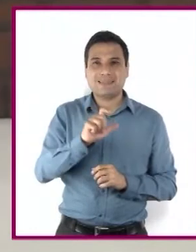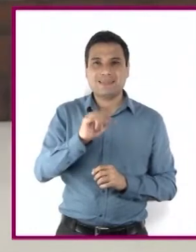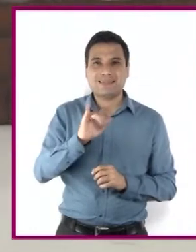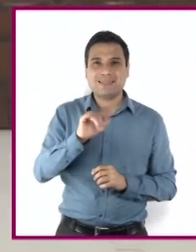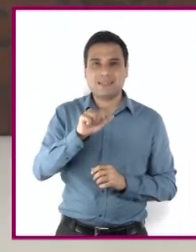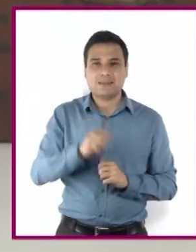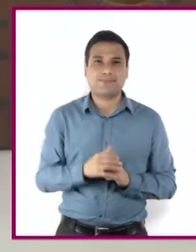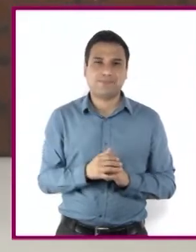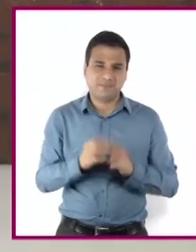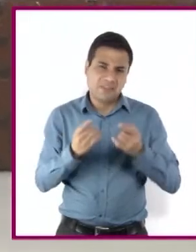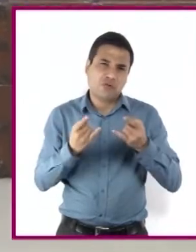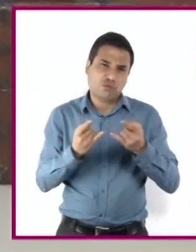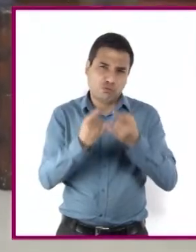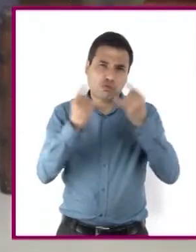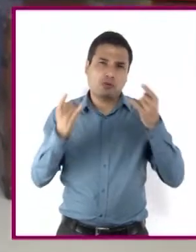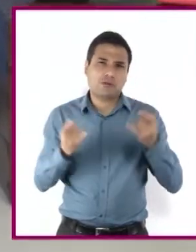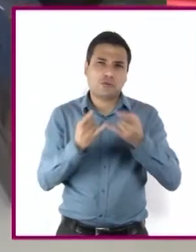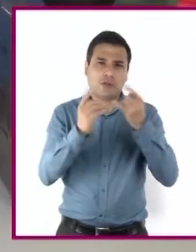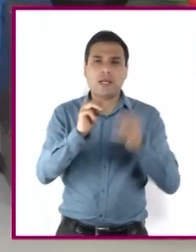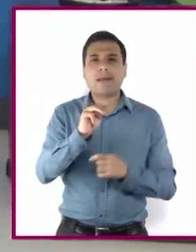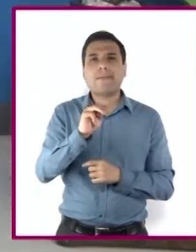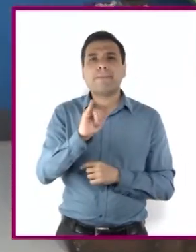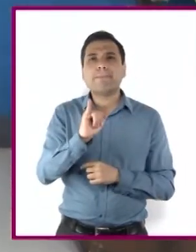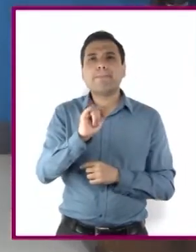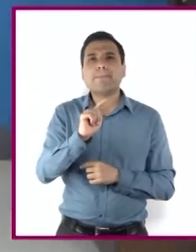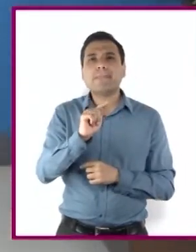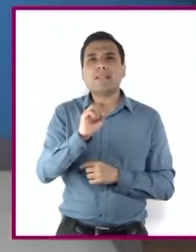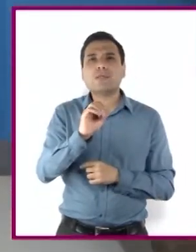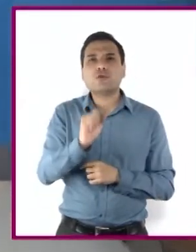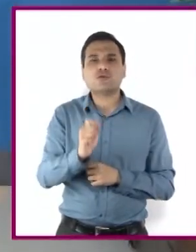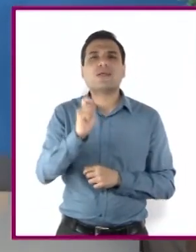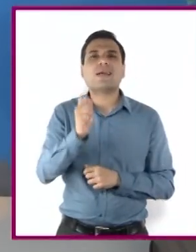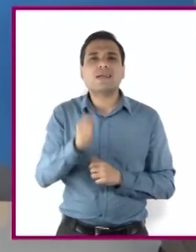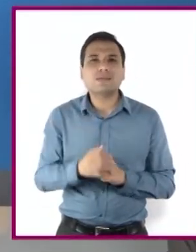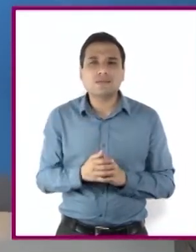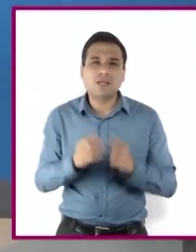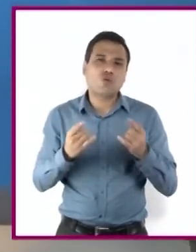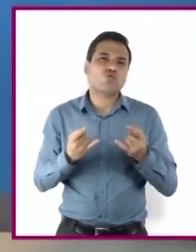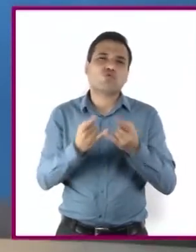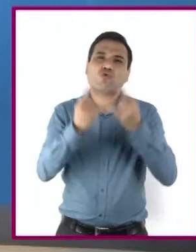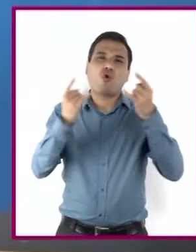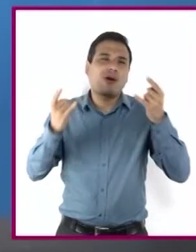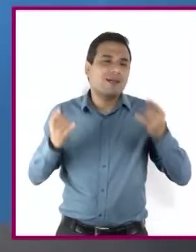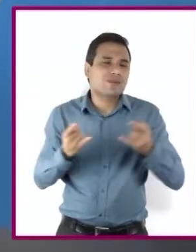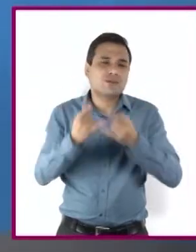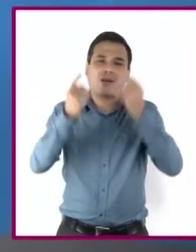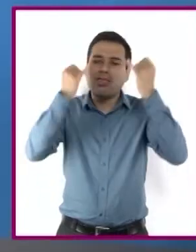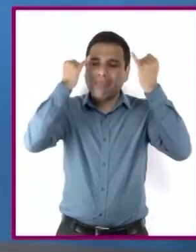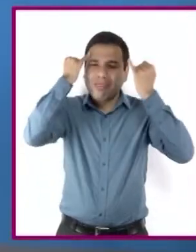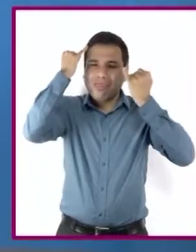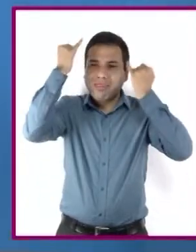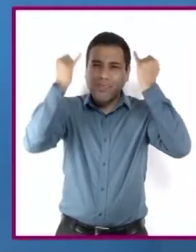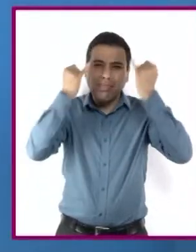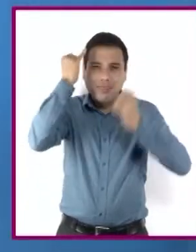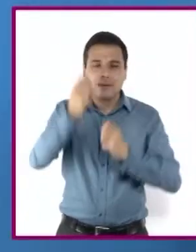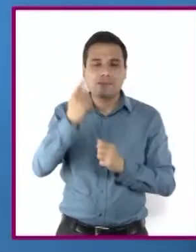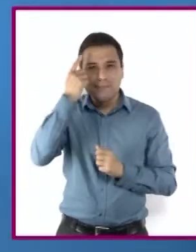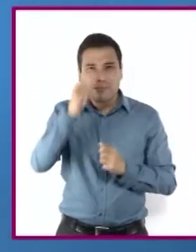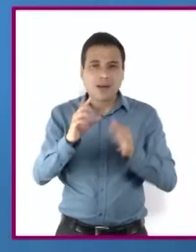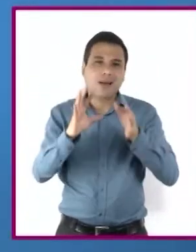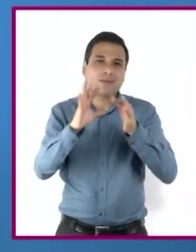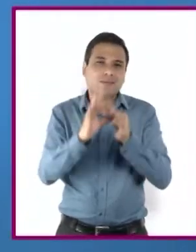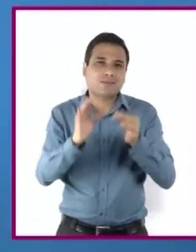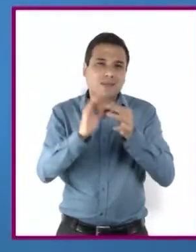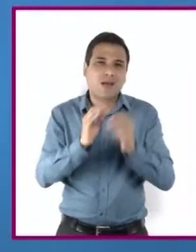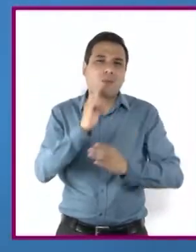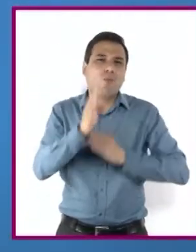la creencia moderna, se definen como narración de acontecimientos fantásticos para explicar el mundo,